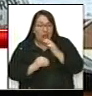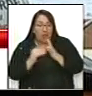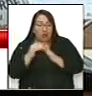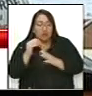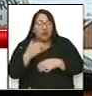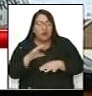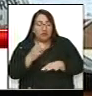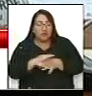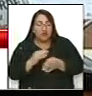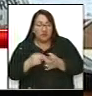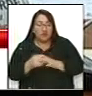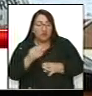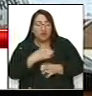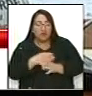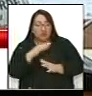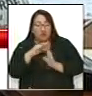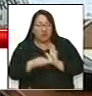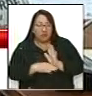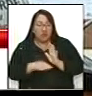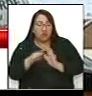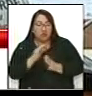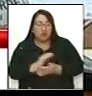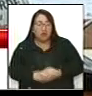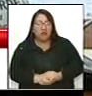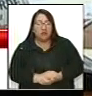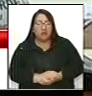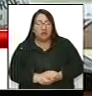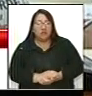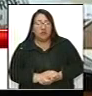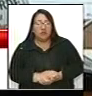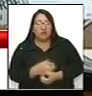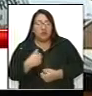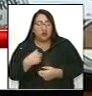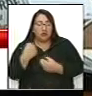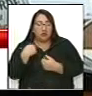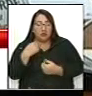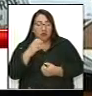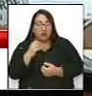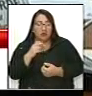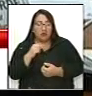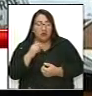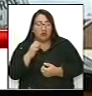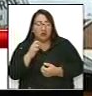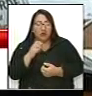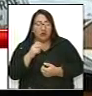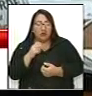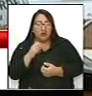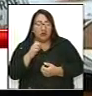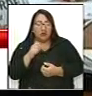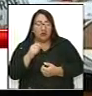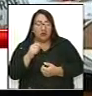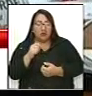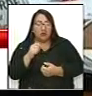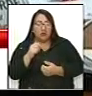dirigencia, ha sido de menor a mayor. He representado al Cono Este en Lima Metropolitana, he pertenecido al